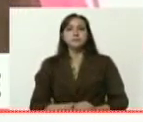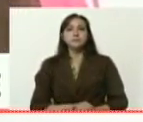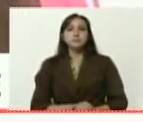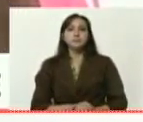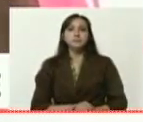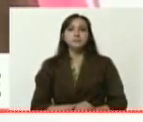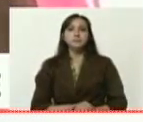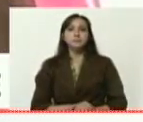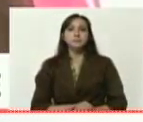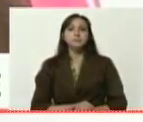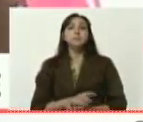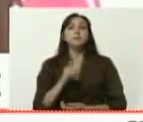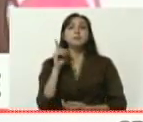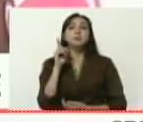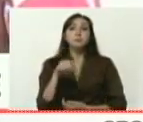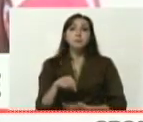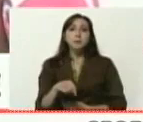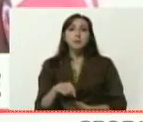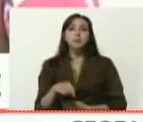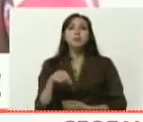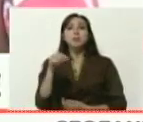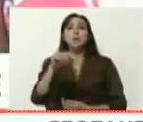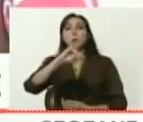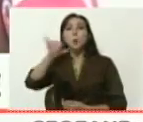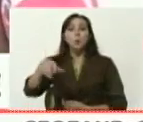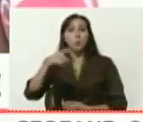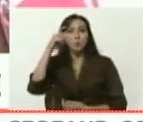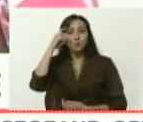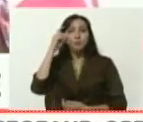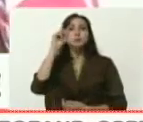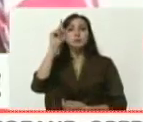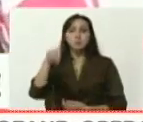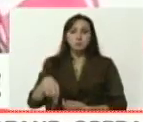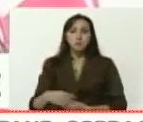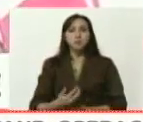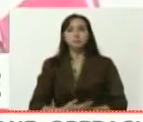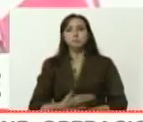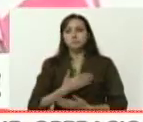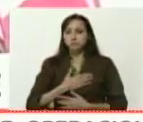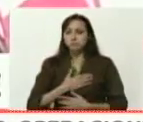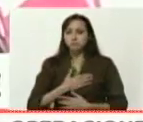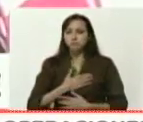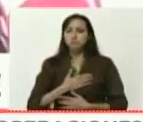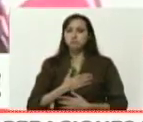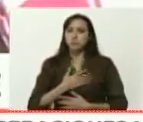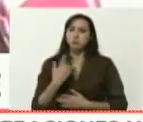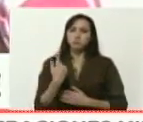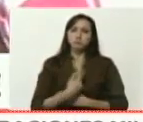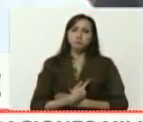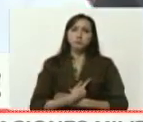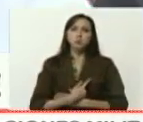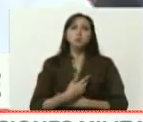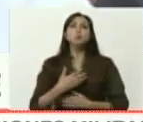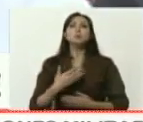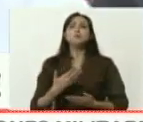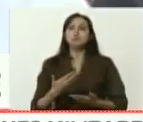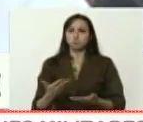nuestro vicepresidente Jorge, me ha correspondido al recibirle